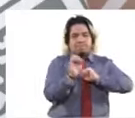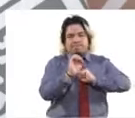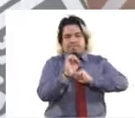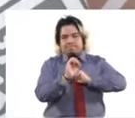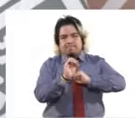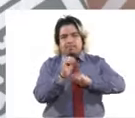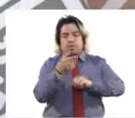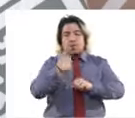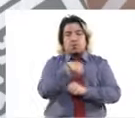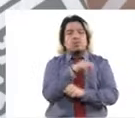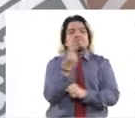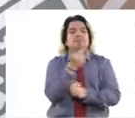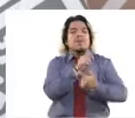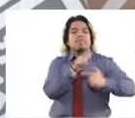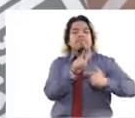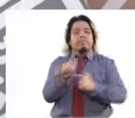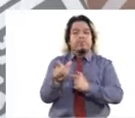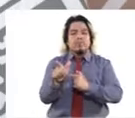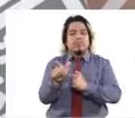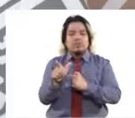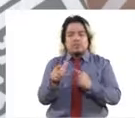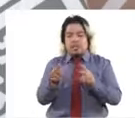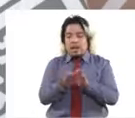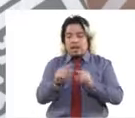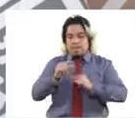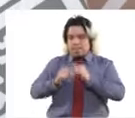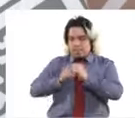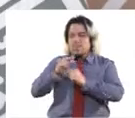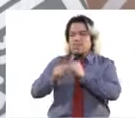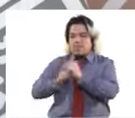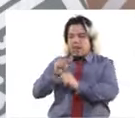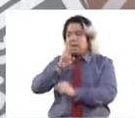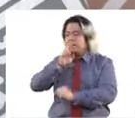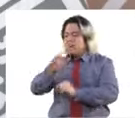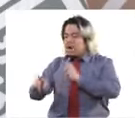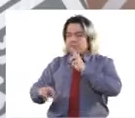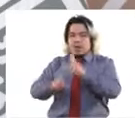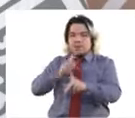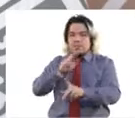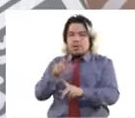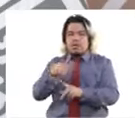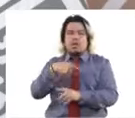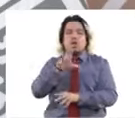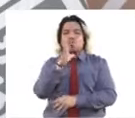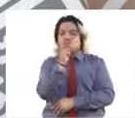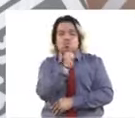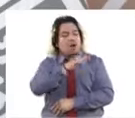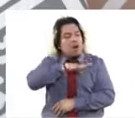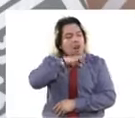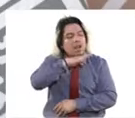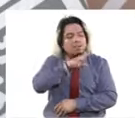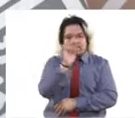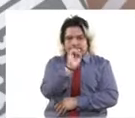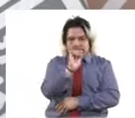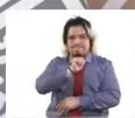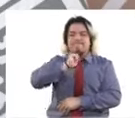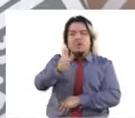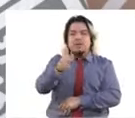satisfechos, pero definitivamente quiere decir que vamos por buen camino y que no debemos bajar la guardia, sino redoblar